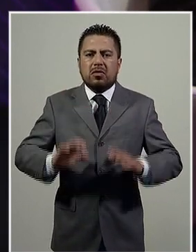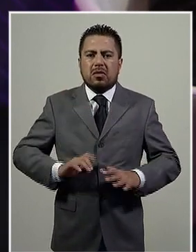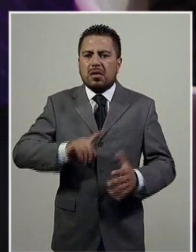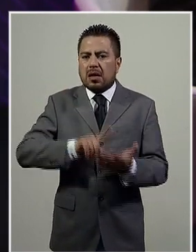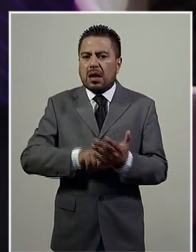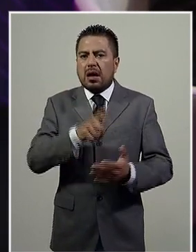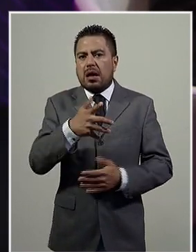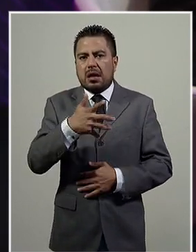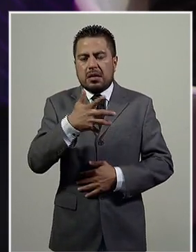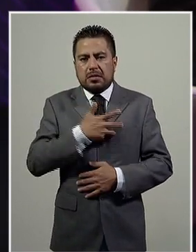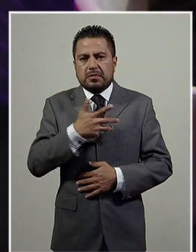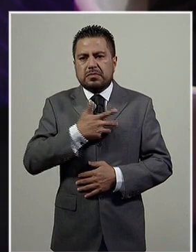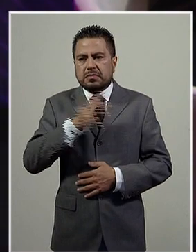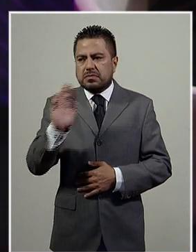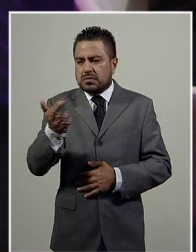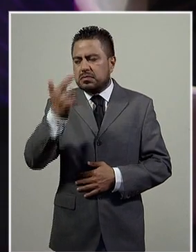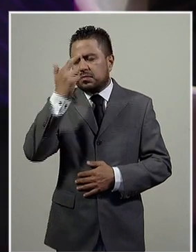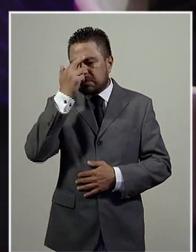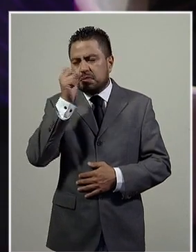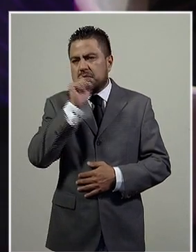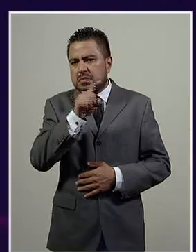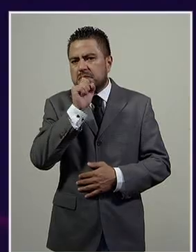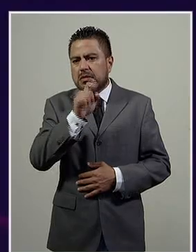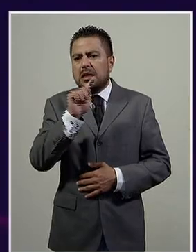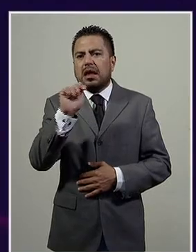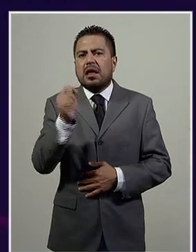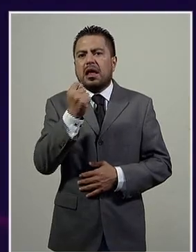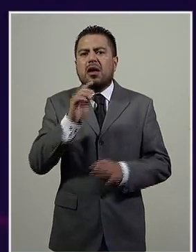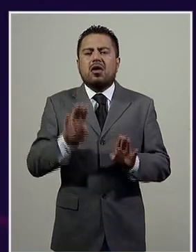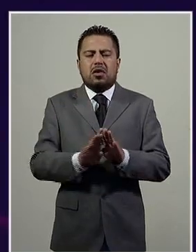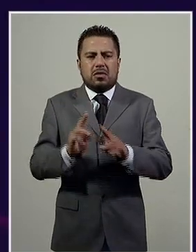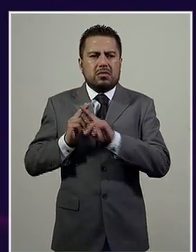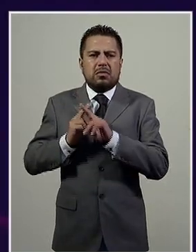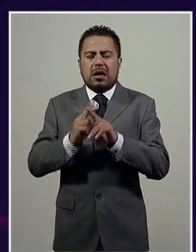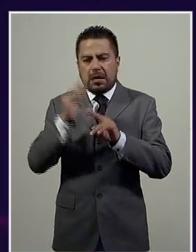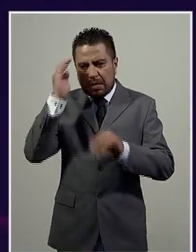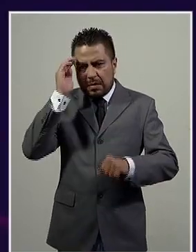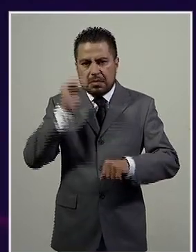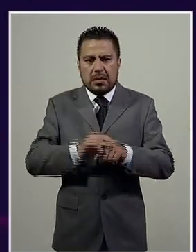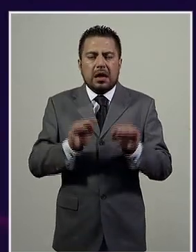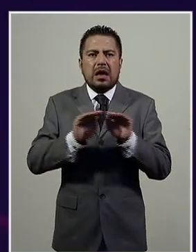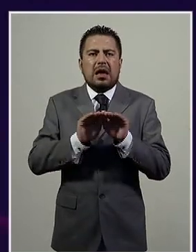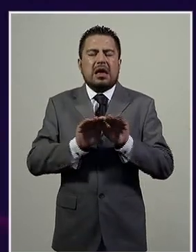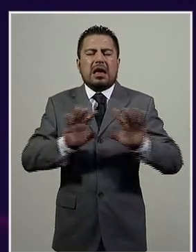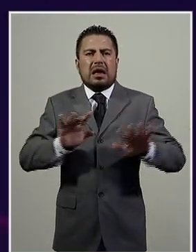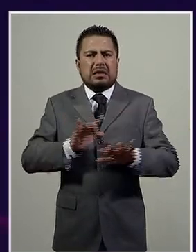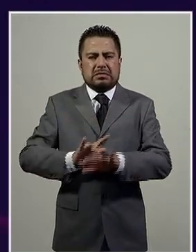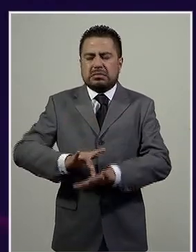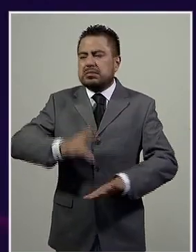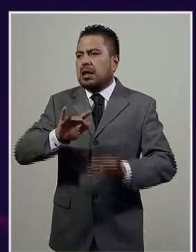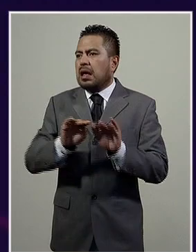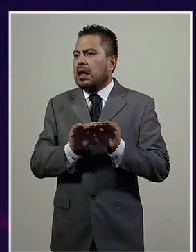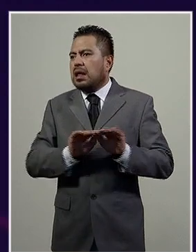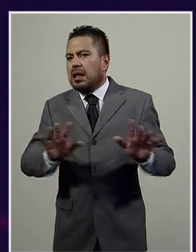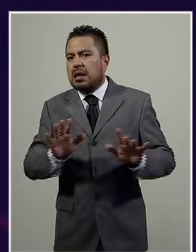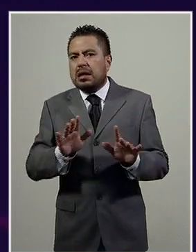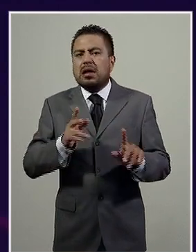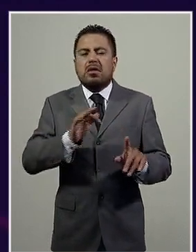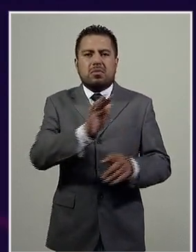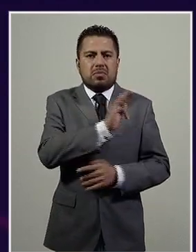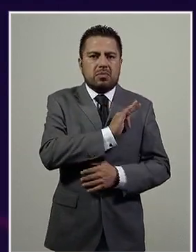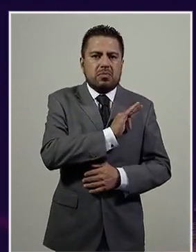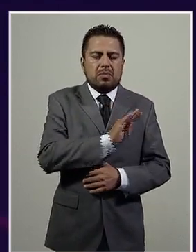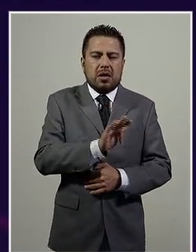estás recordándote también de tu tarea de mantener una mente clara, prístina, transparente, ¿no? Que